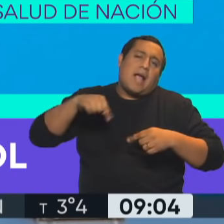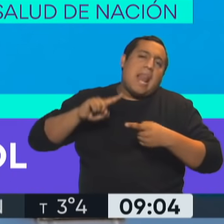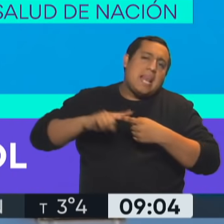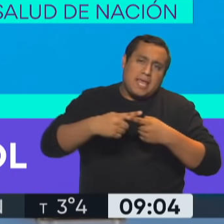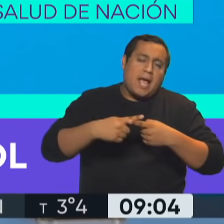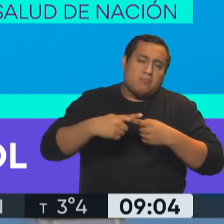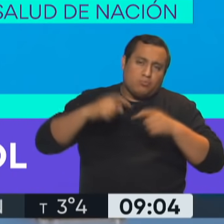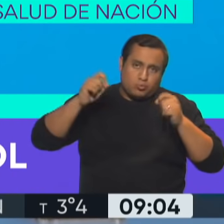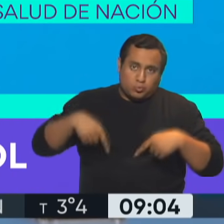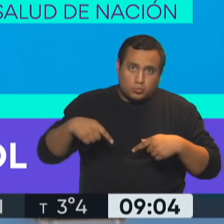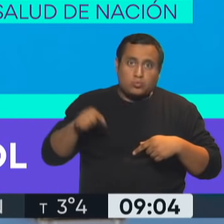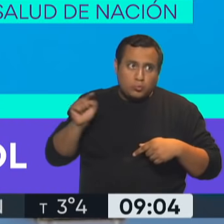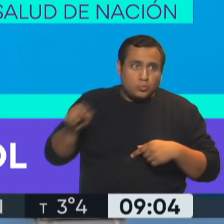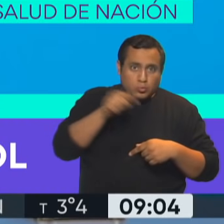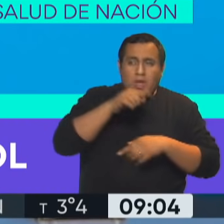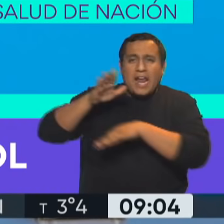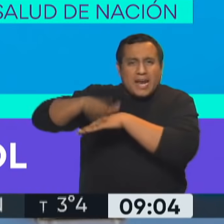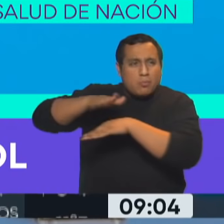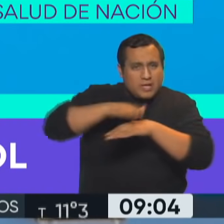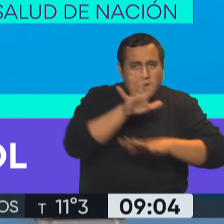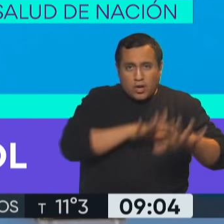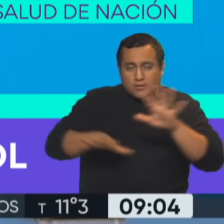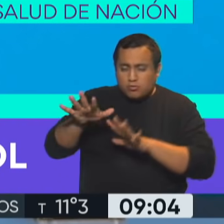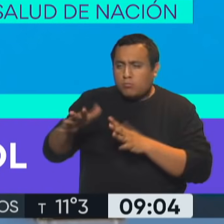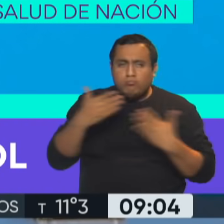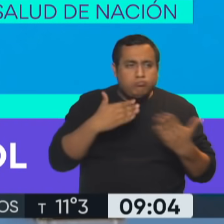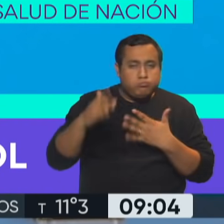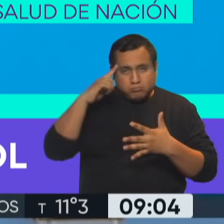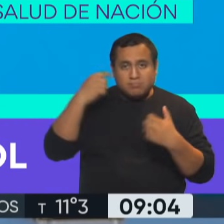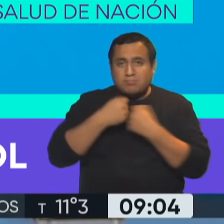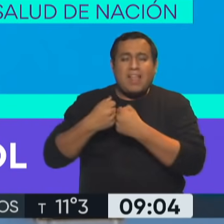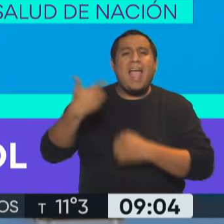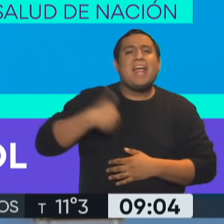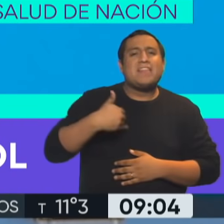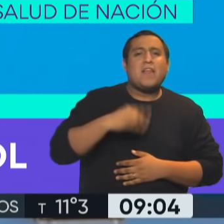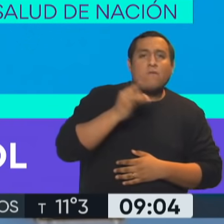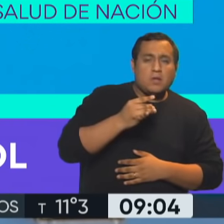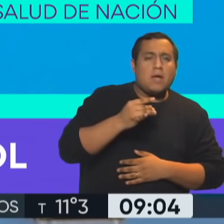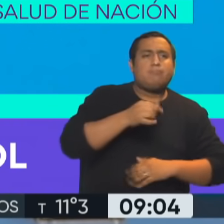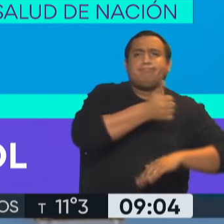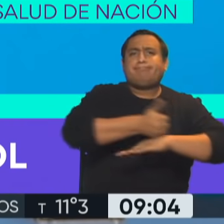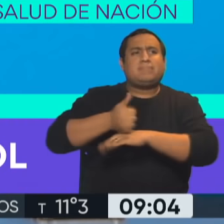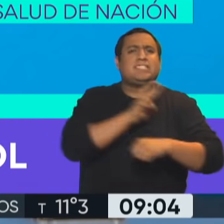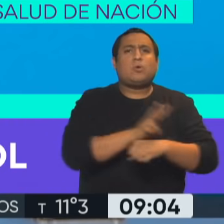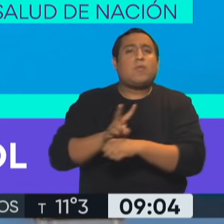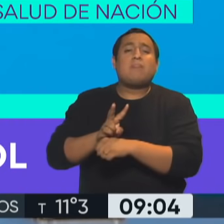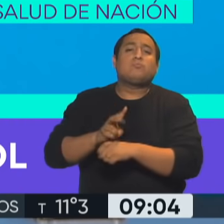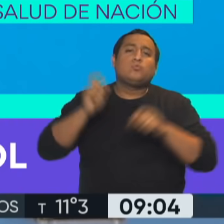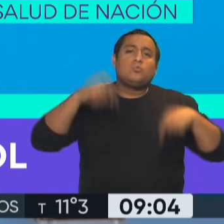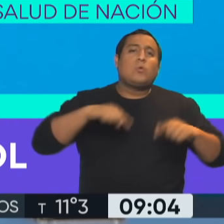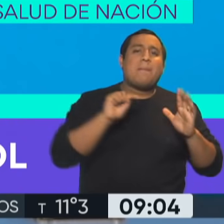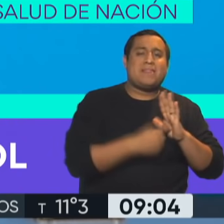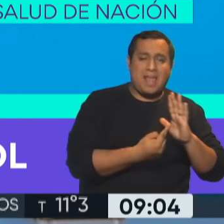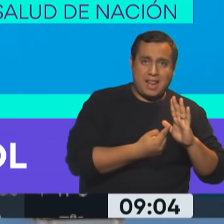y también con cada una de las jurisdicciones. En el caso de Argentina-Bolivia trabajamos con Seguridad de Ciudad de Buenos Aires y hemos